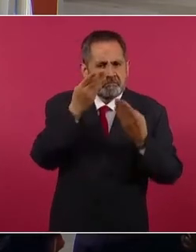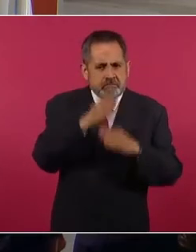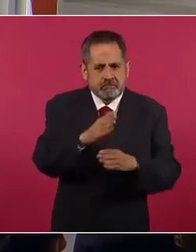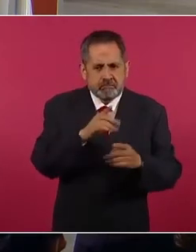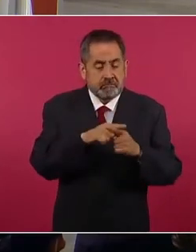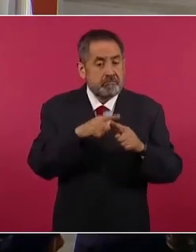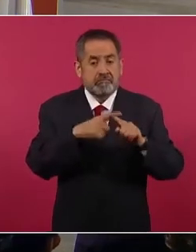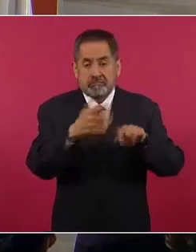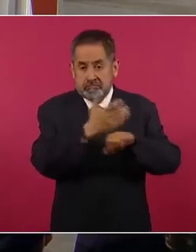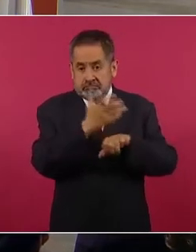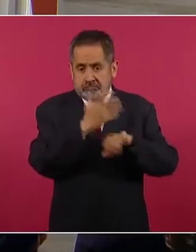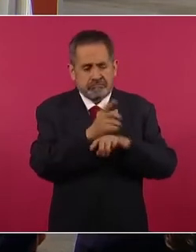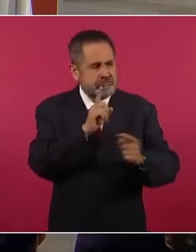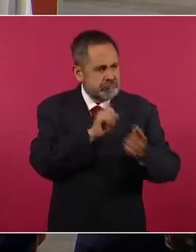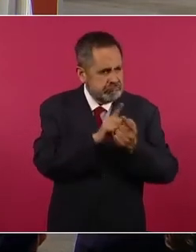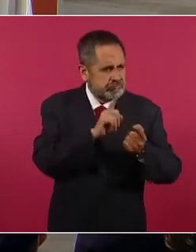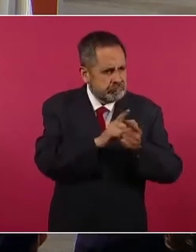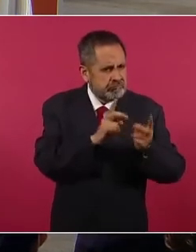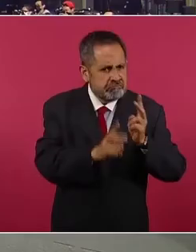estadounidenses